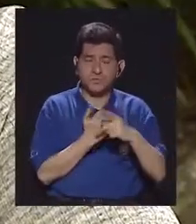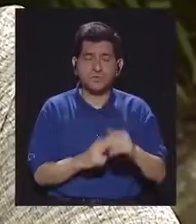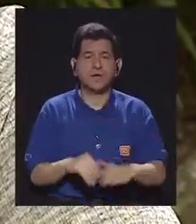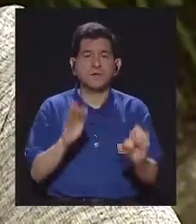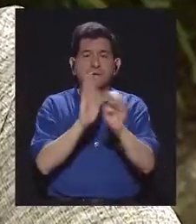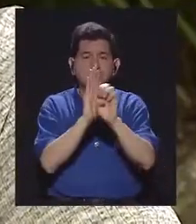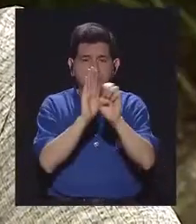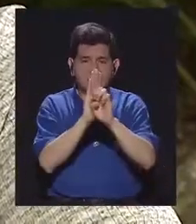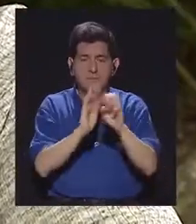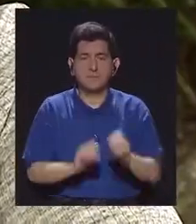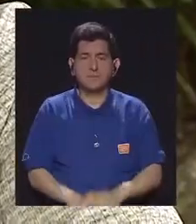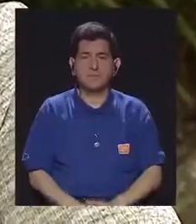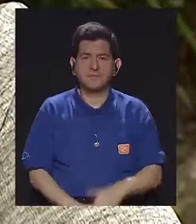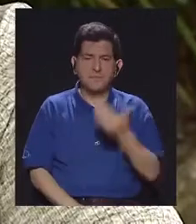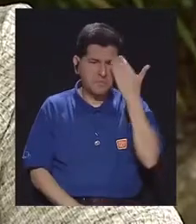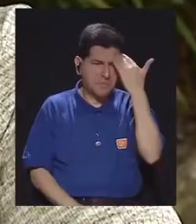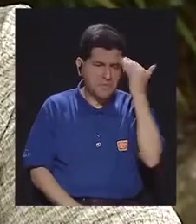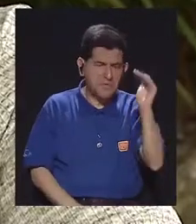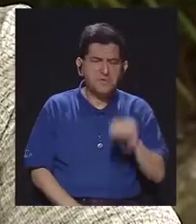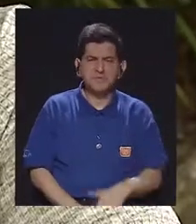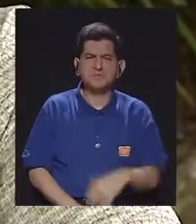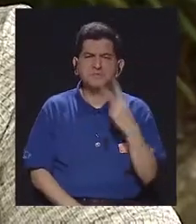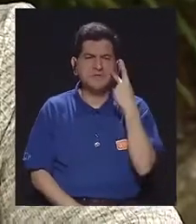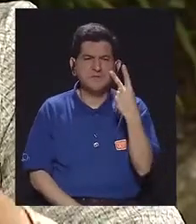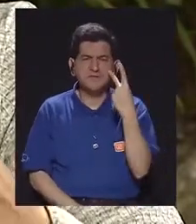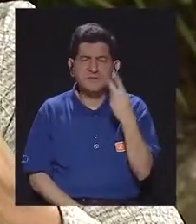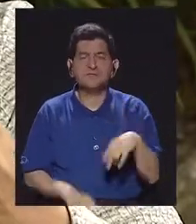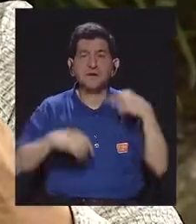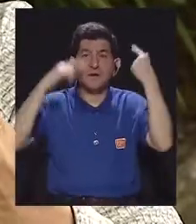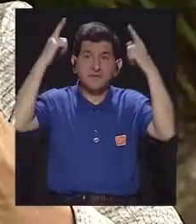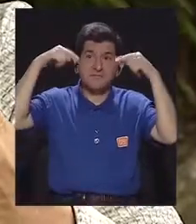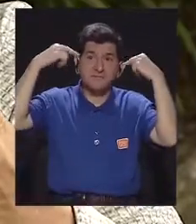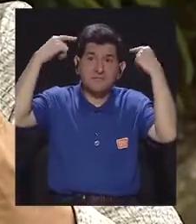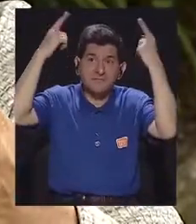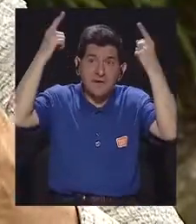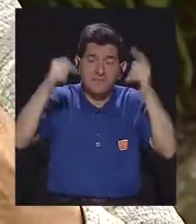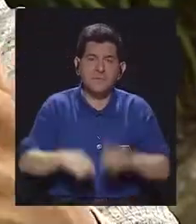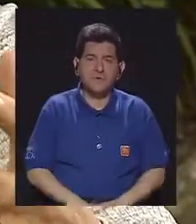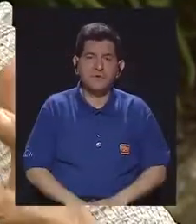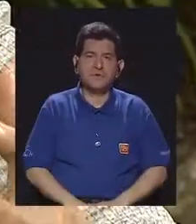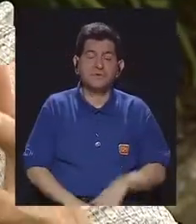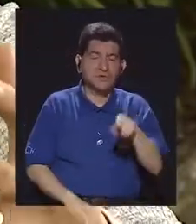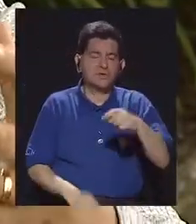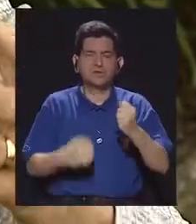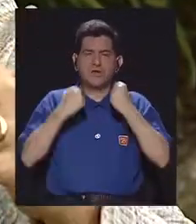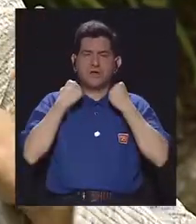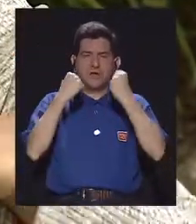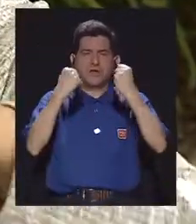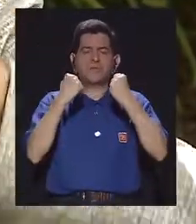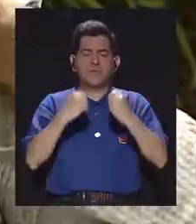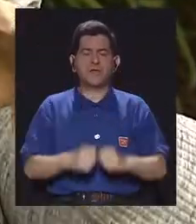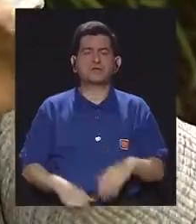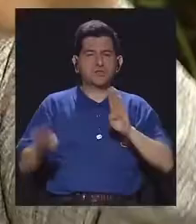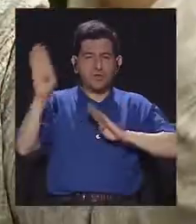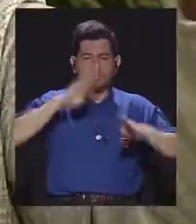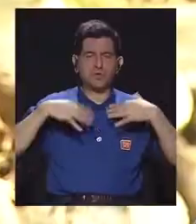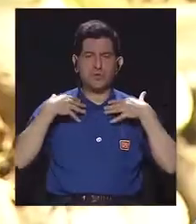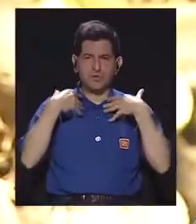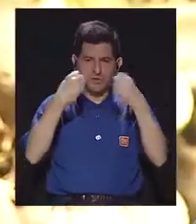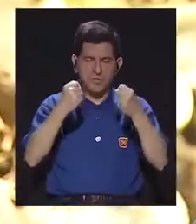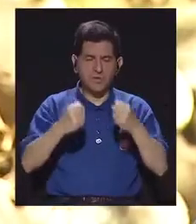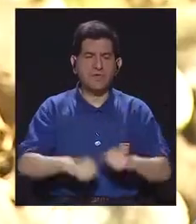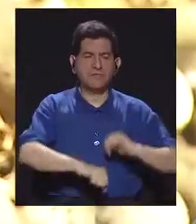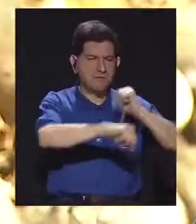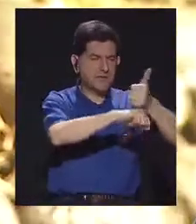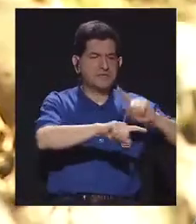que realizamos. Por ejemplo, no sé si algunos han visto los famosos gimnasios biosaludables que, claro, se están